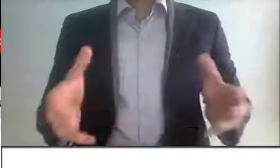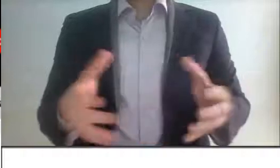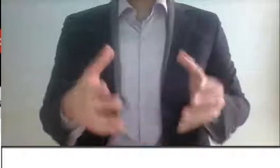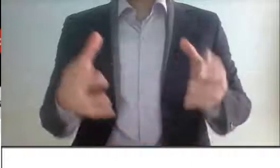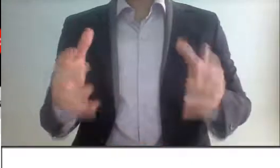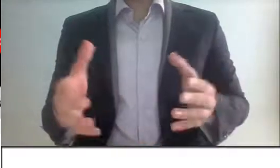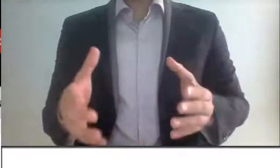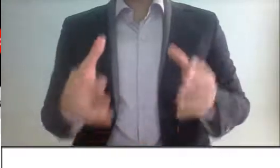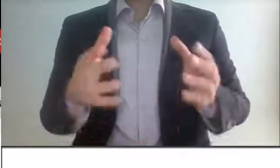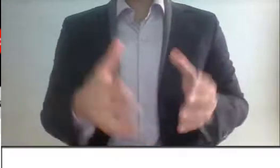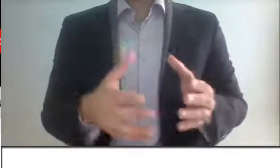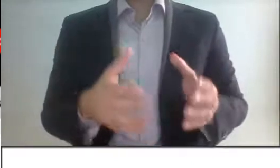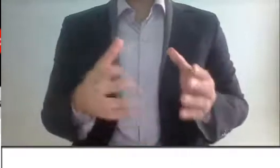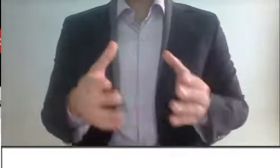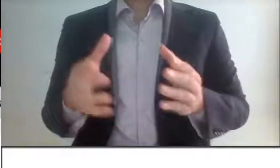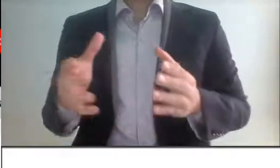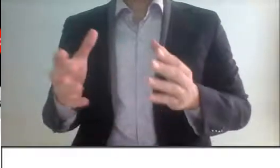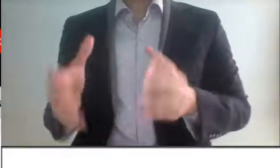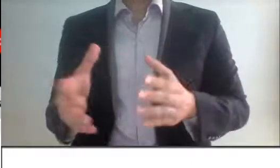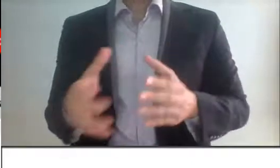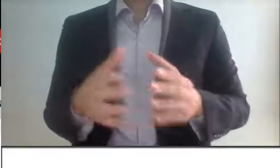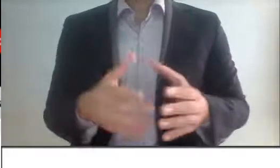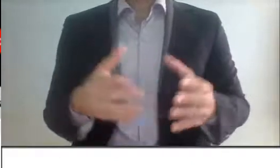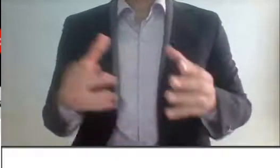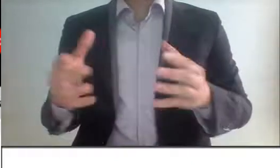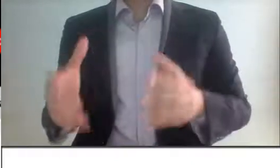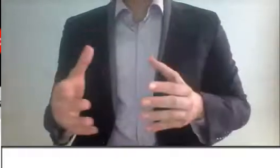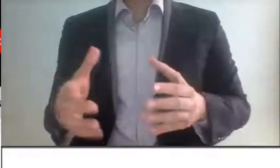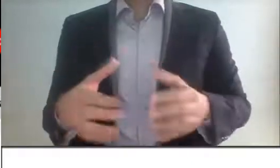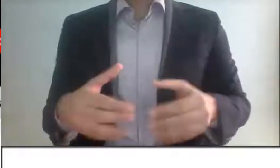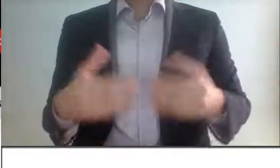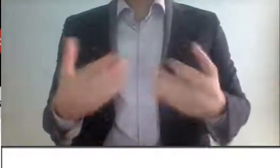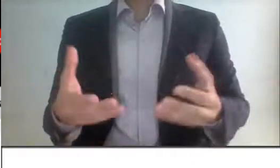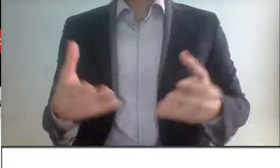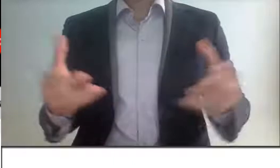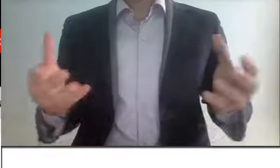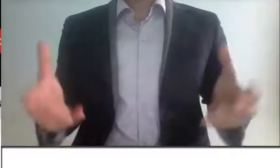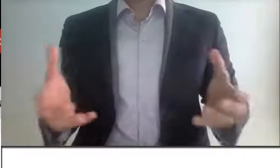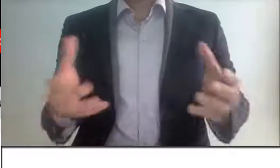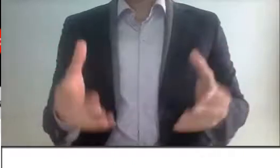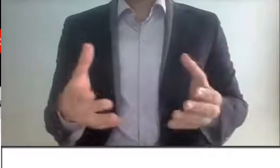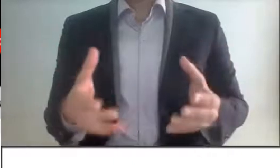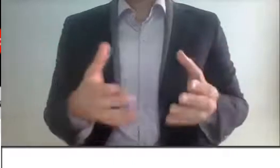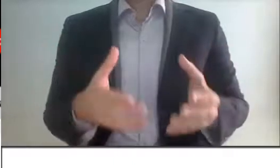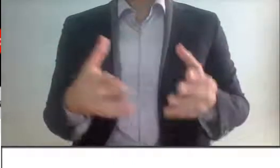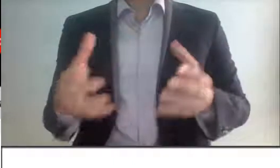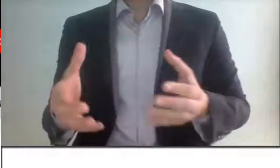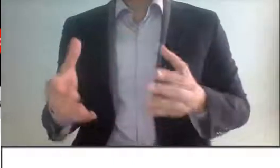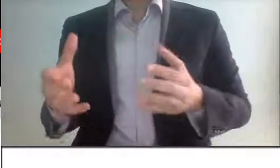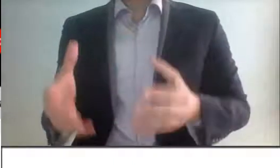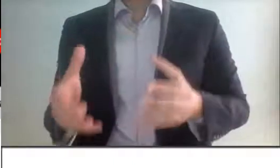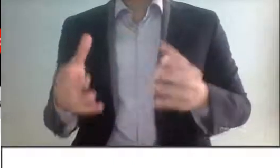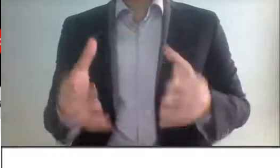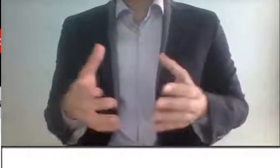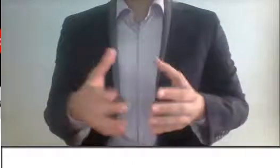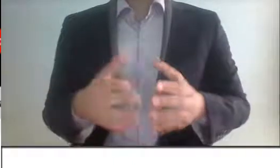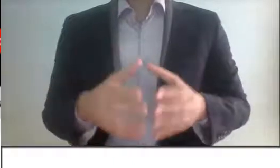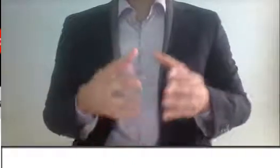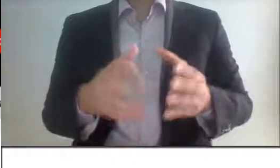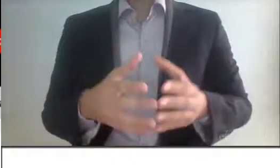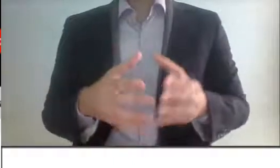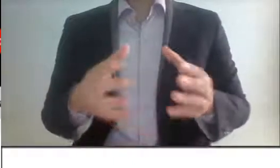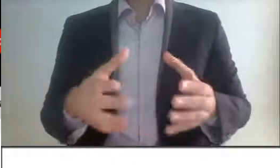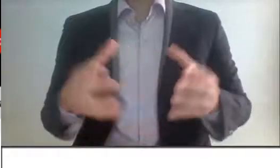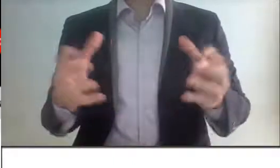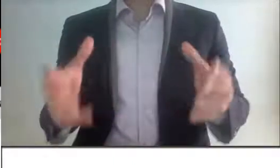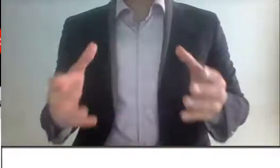Se revela que el contrato de Etileno 21, el cual Calderón dice que es un excelente contrato y que se firmó en las mejores condiciones en su tiempo, pues resulta que no, señores.